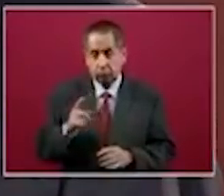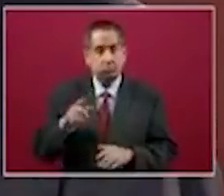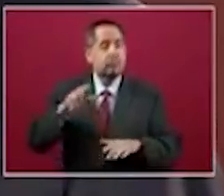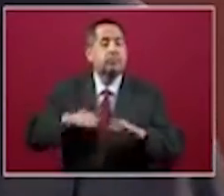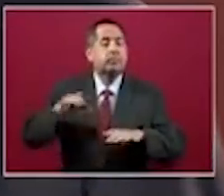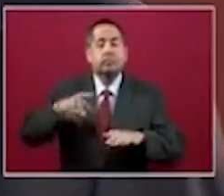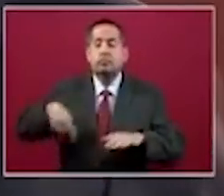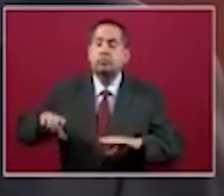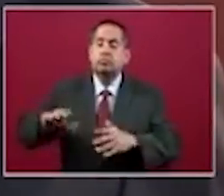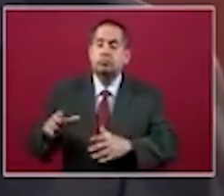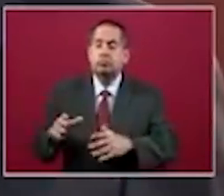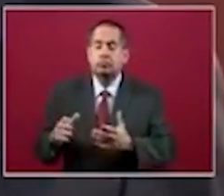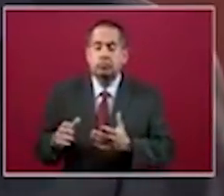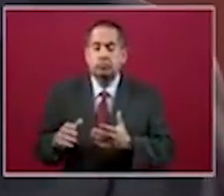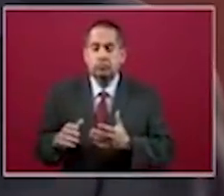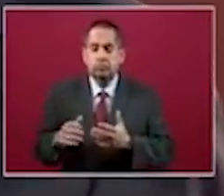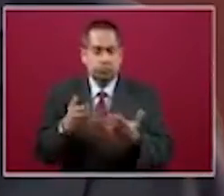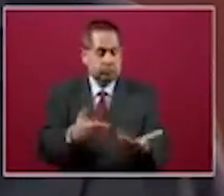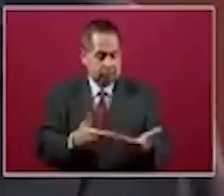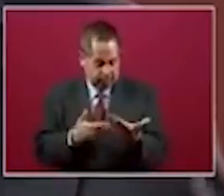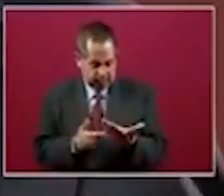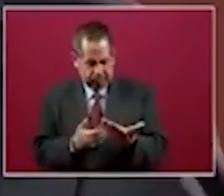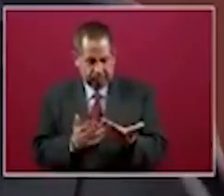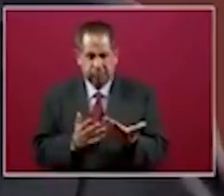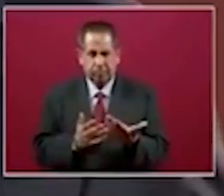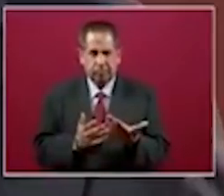muchas veces me hacen planteamientos